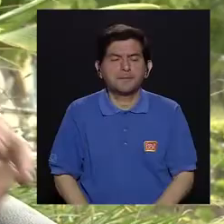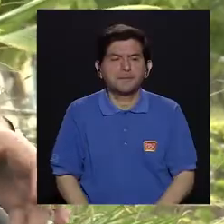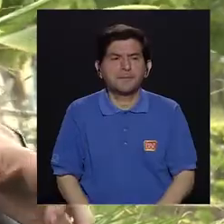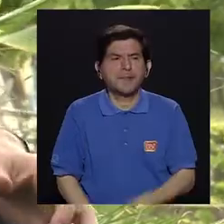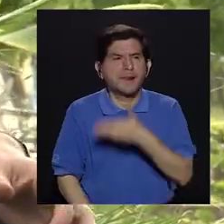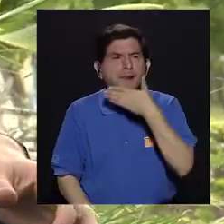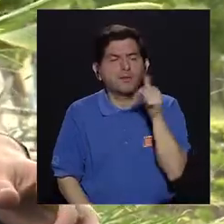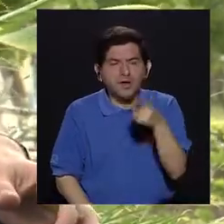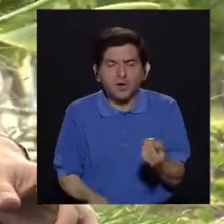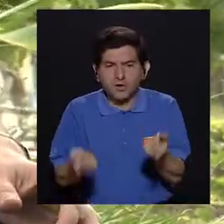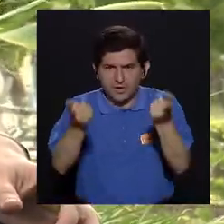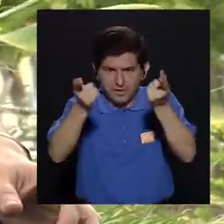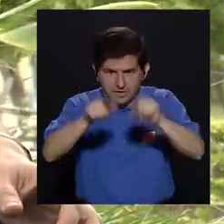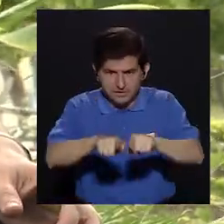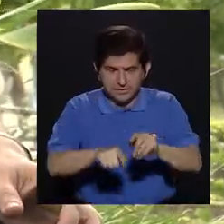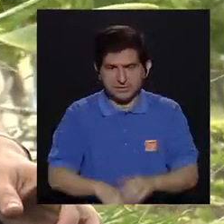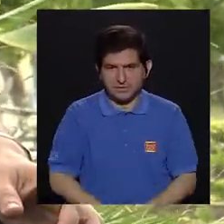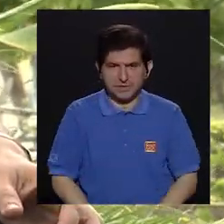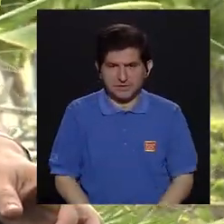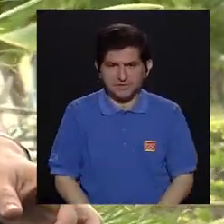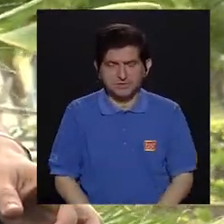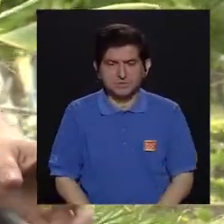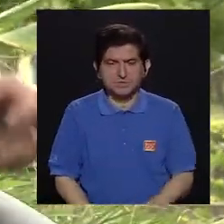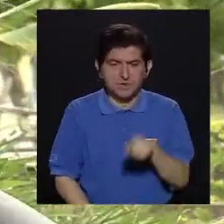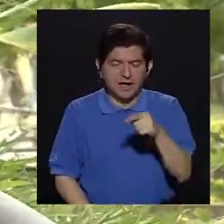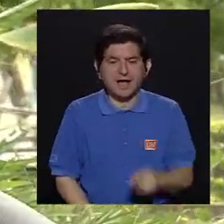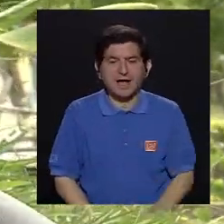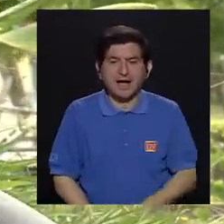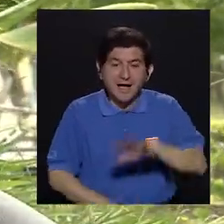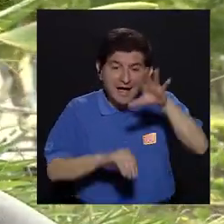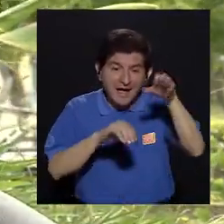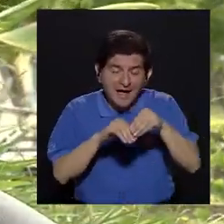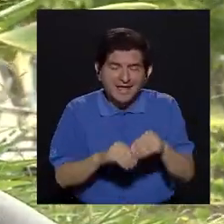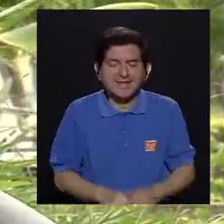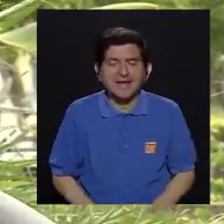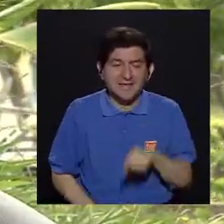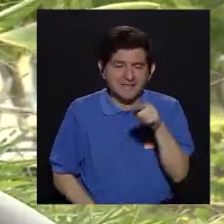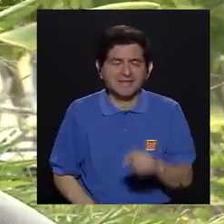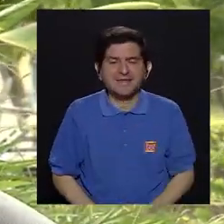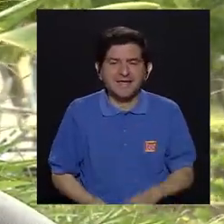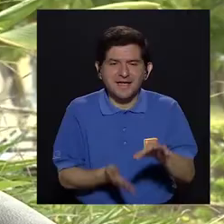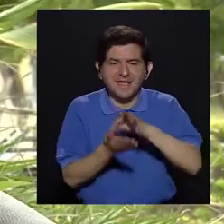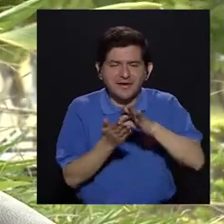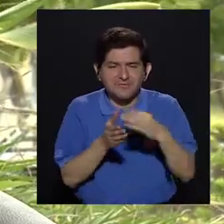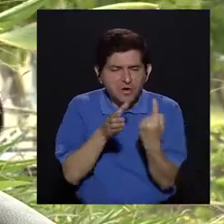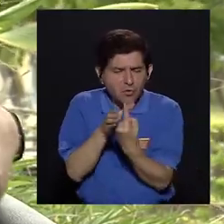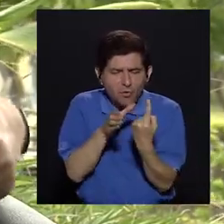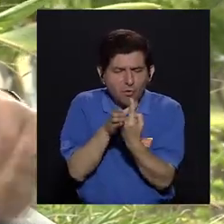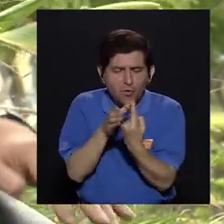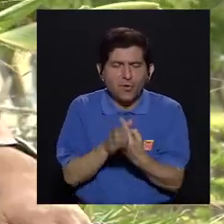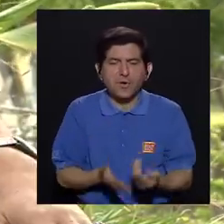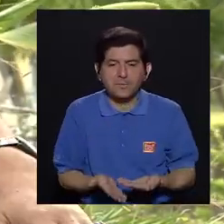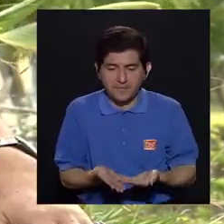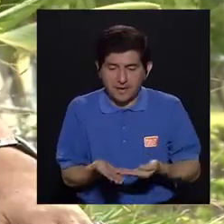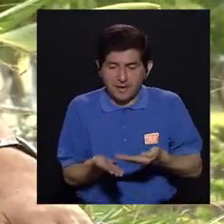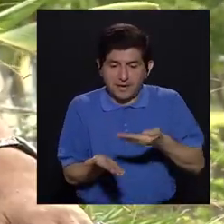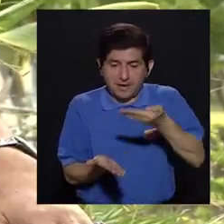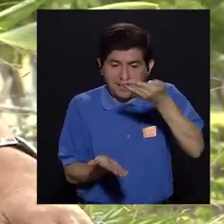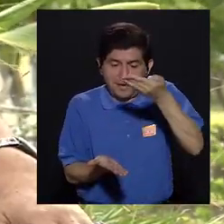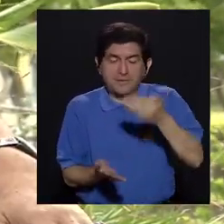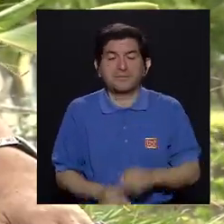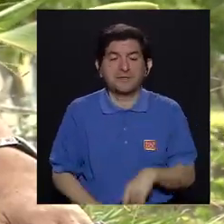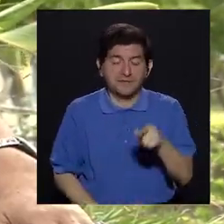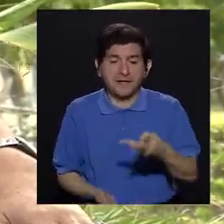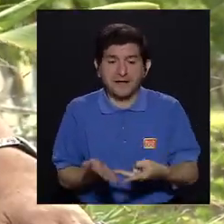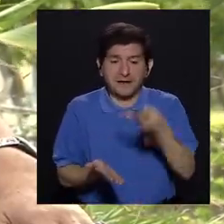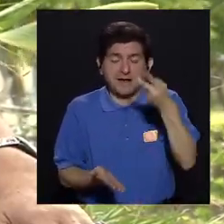es preferible en este caso pues licuarle un poquito de frijoles, ¿verdad? Que aumenten el valor nutricional de